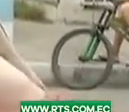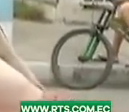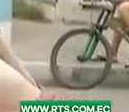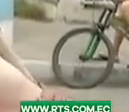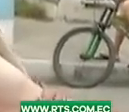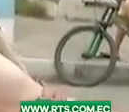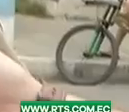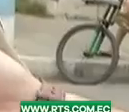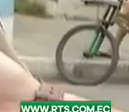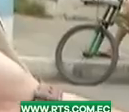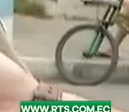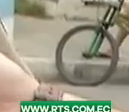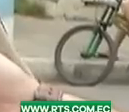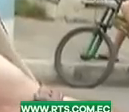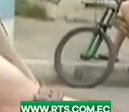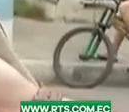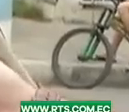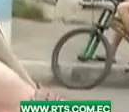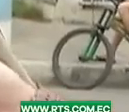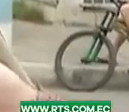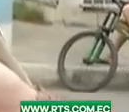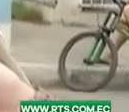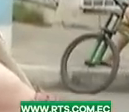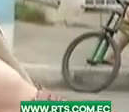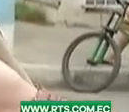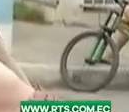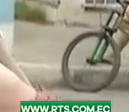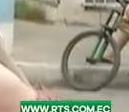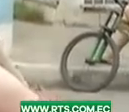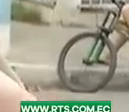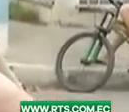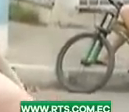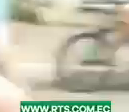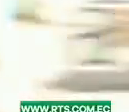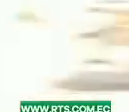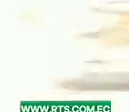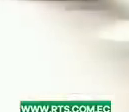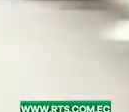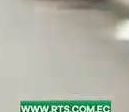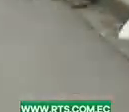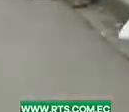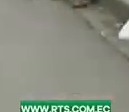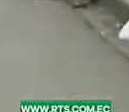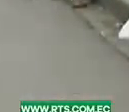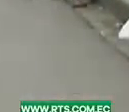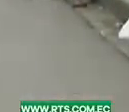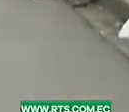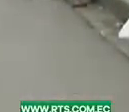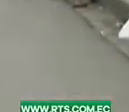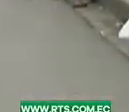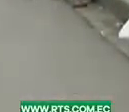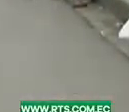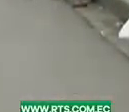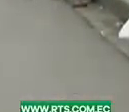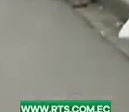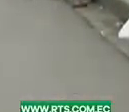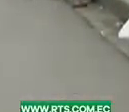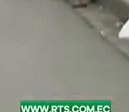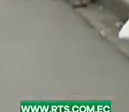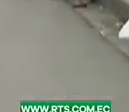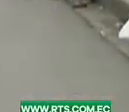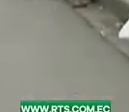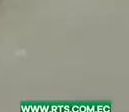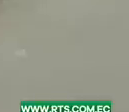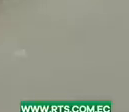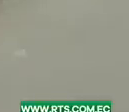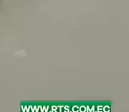lo que ellos tienen. De ahí que Criminalística analizaba cada parte de la escena. Hechos violentos que no paran en la zona 8, entrando al